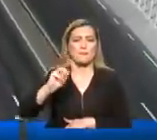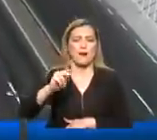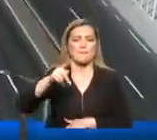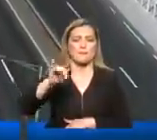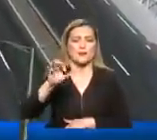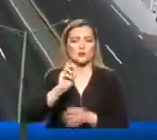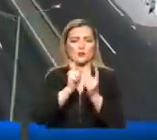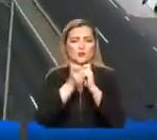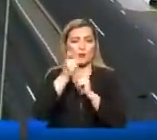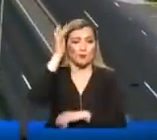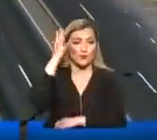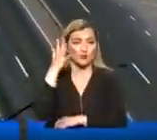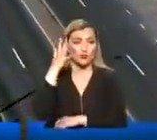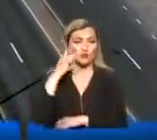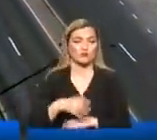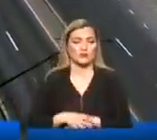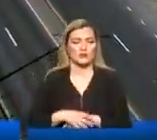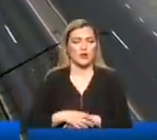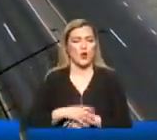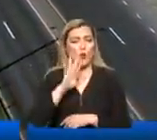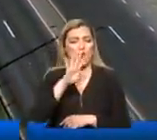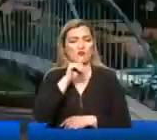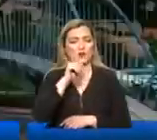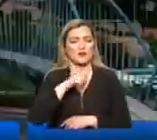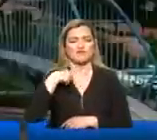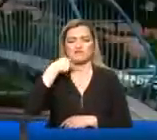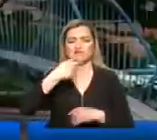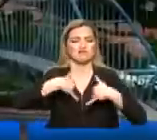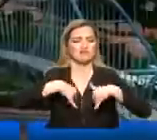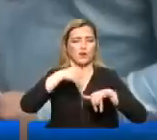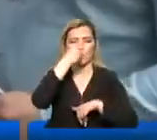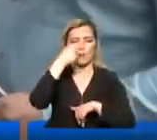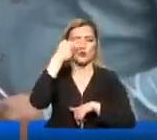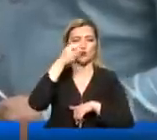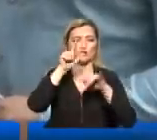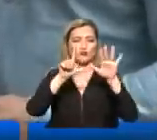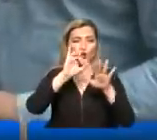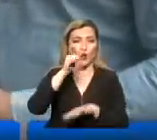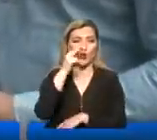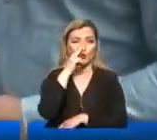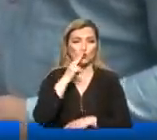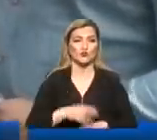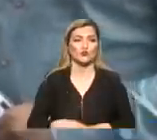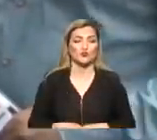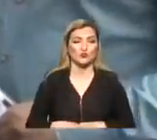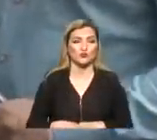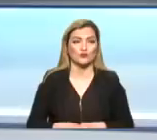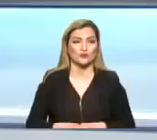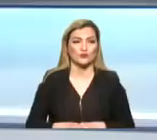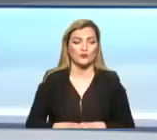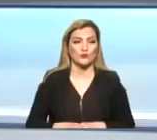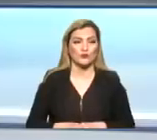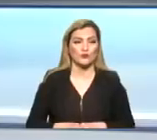Los 4 restantes seguirán en rojo hasta el próximo 7 de junio. Desde Ibarra, David Vizcaíno Haro, 24